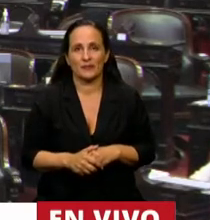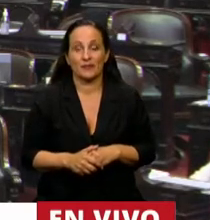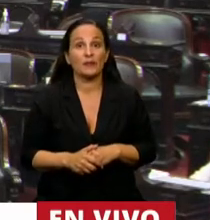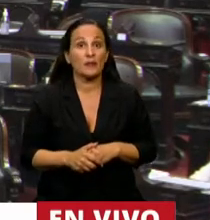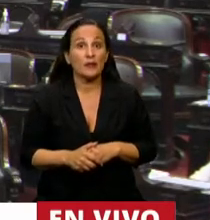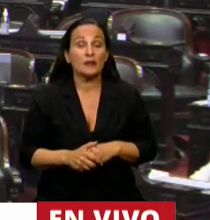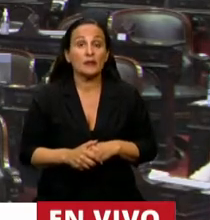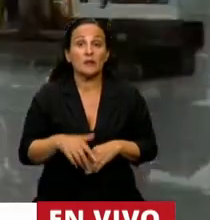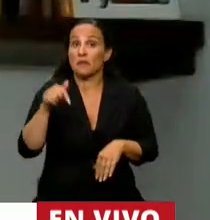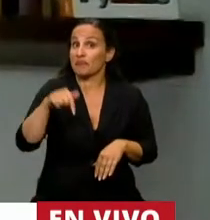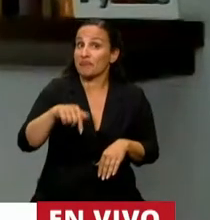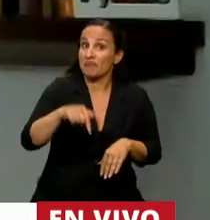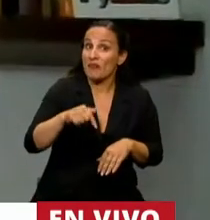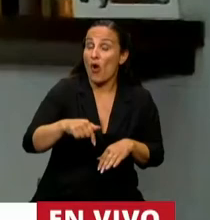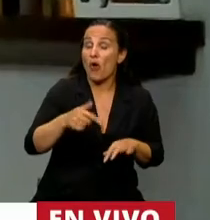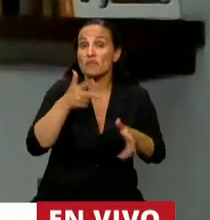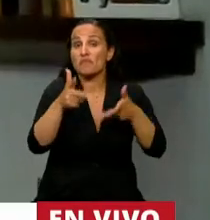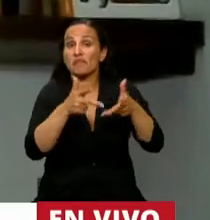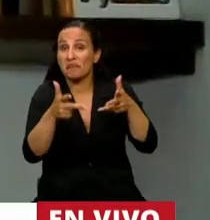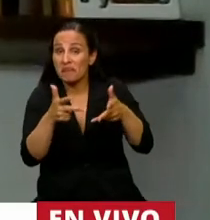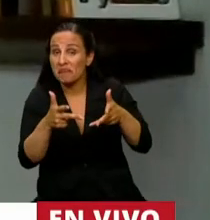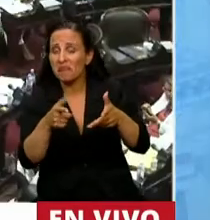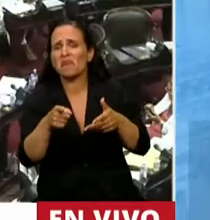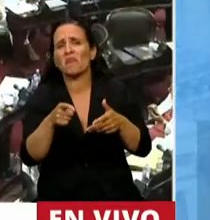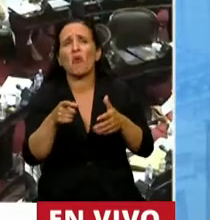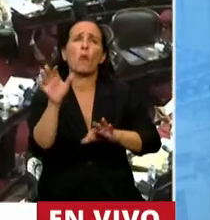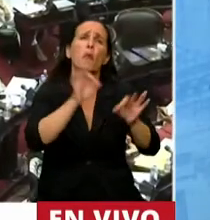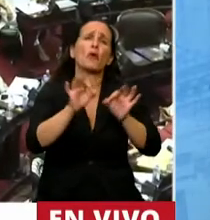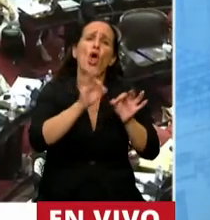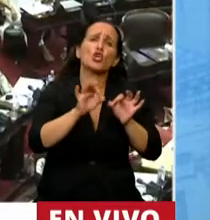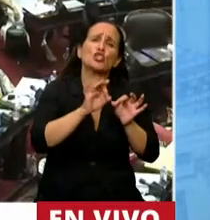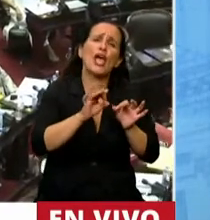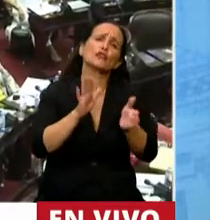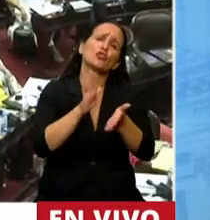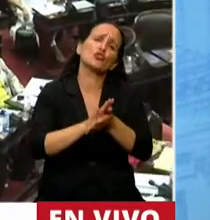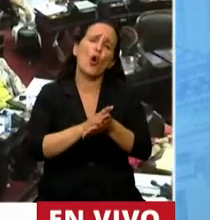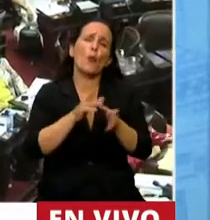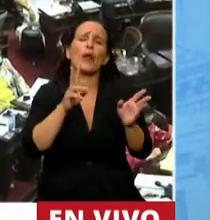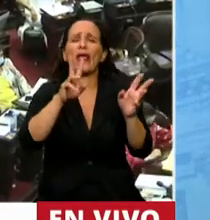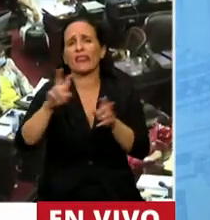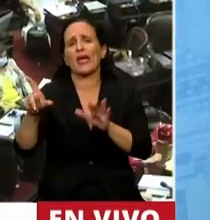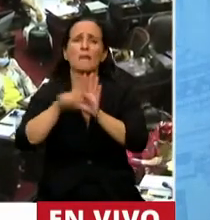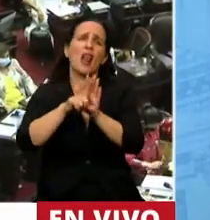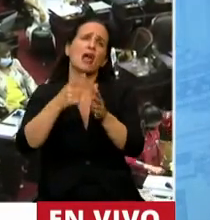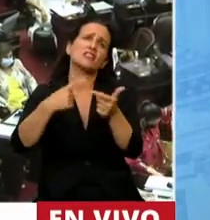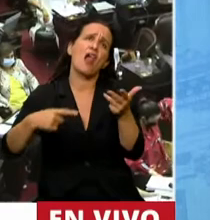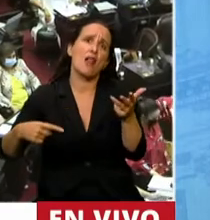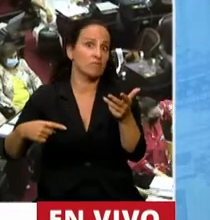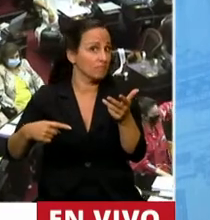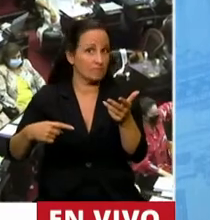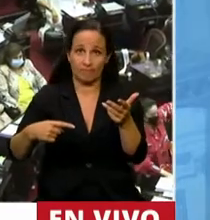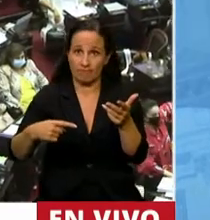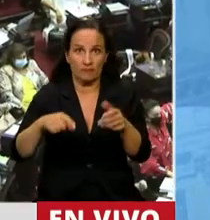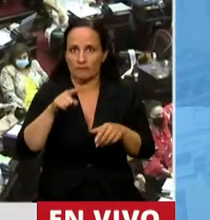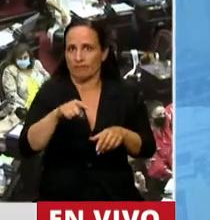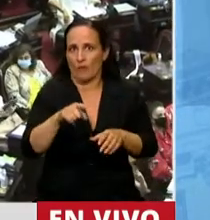el que estamos tratando no es un proyecto más de la agenda legislativa tiene un es un